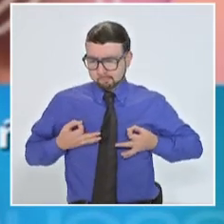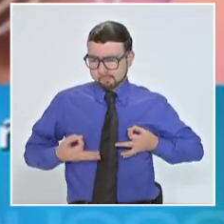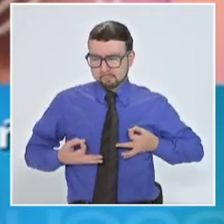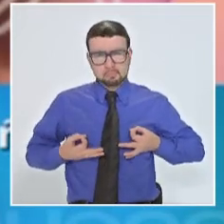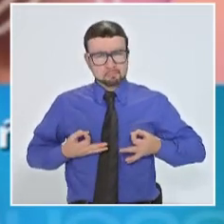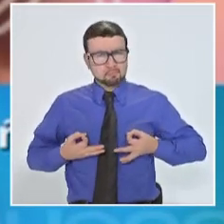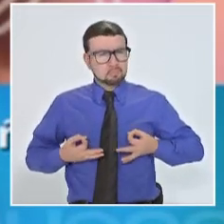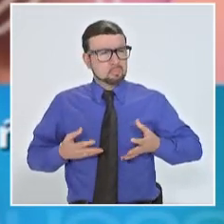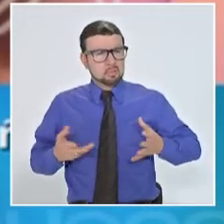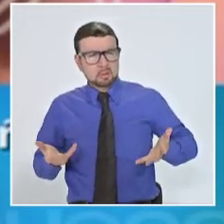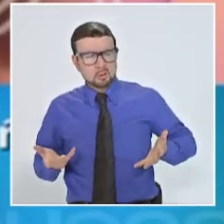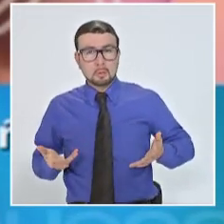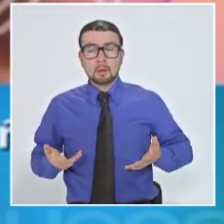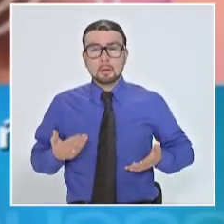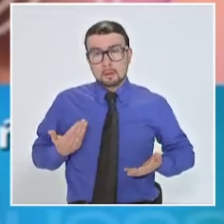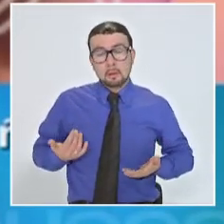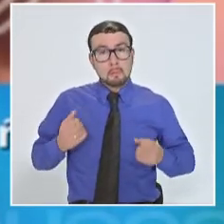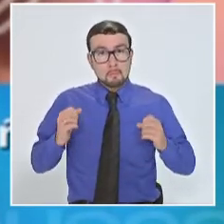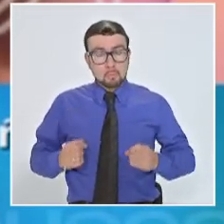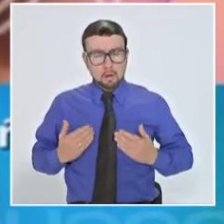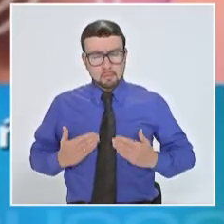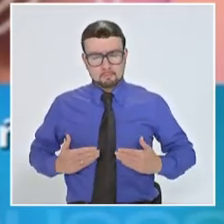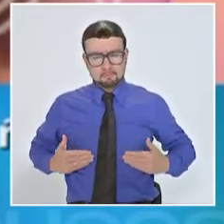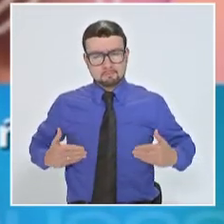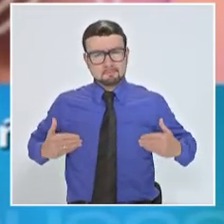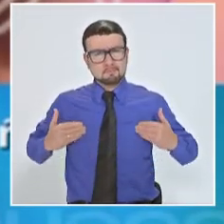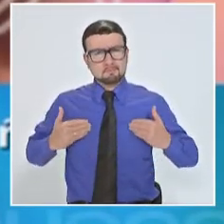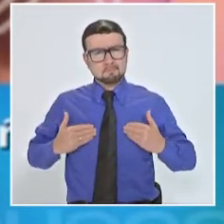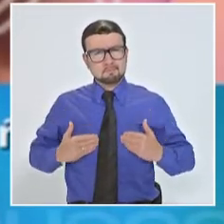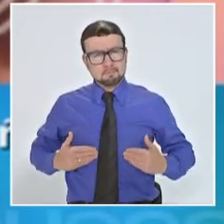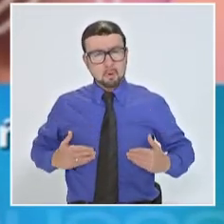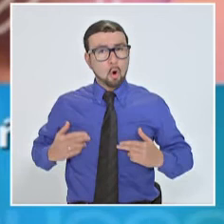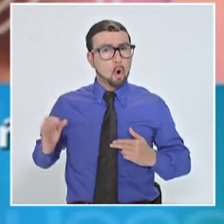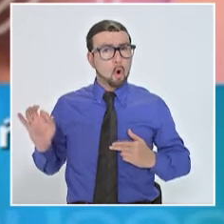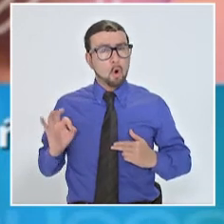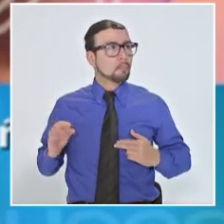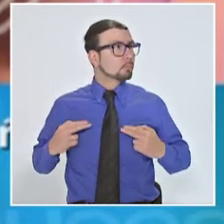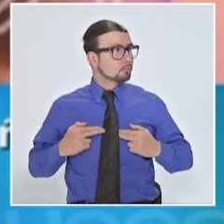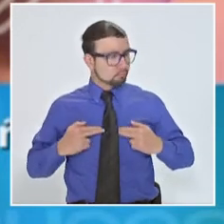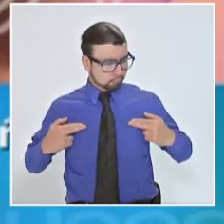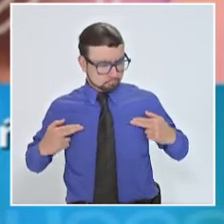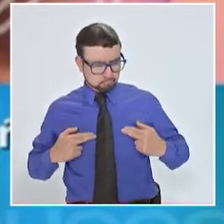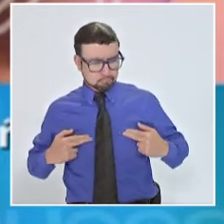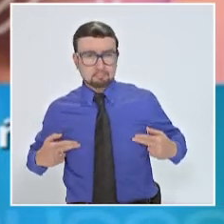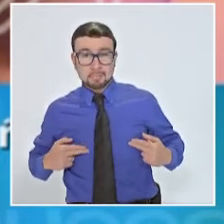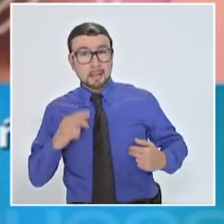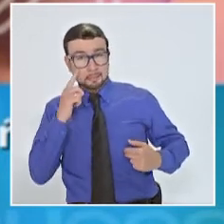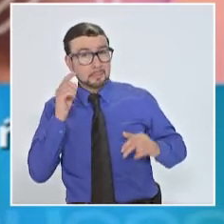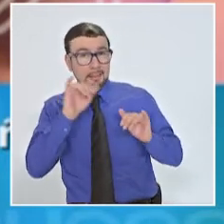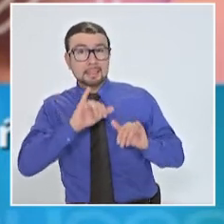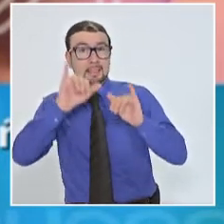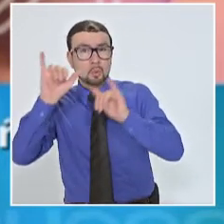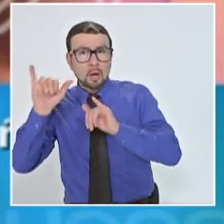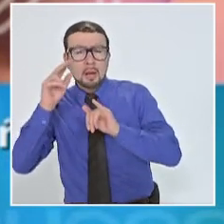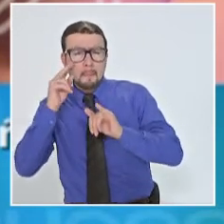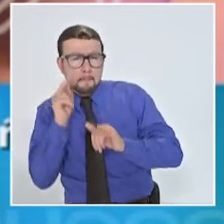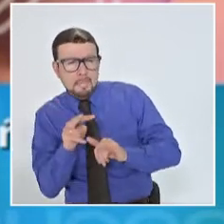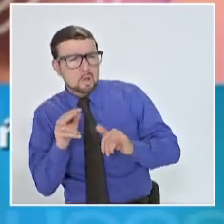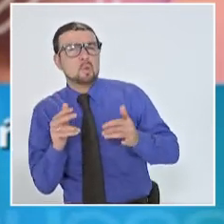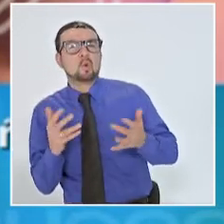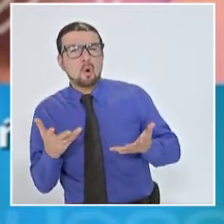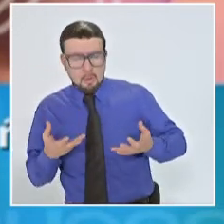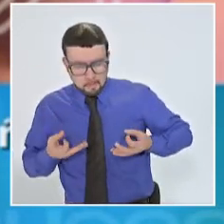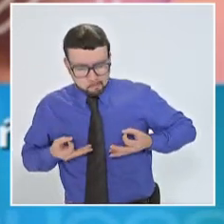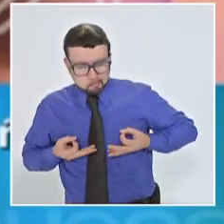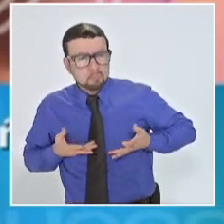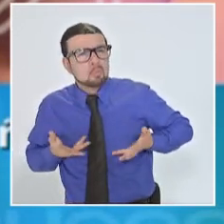y puede realizar maniobras circulares, radiales o en zigzag, como lo estamos viendo, para valorar su glándula mamaria.